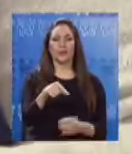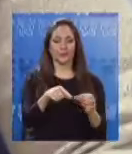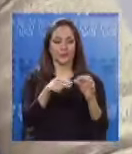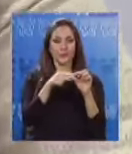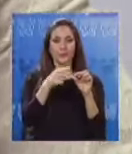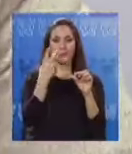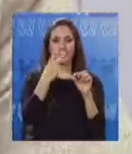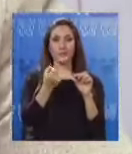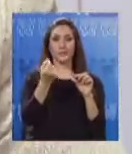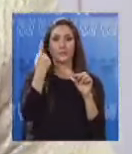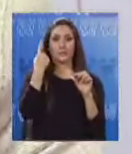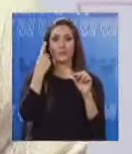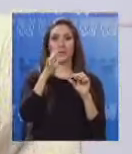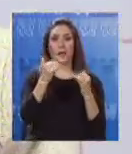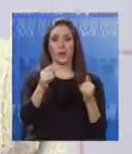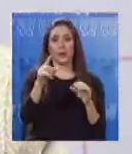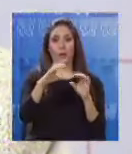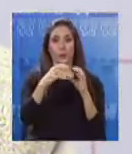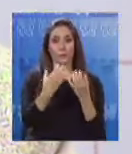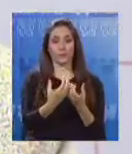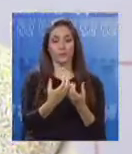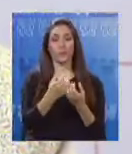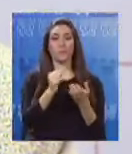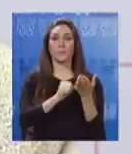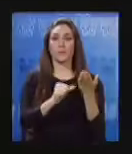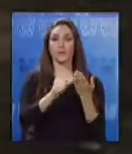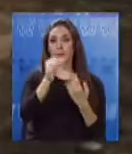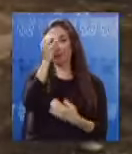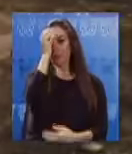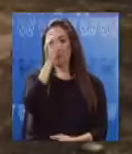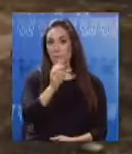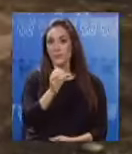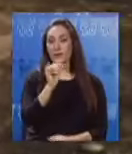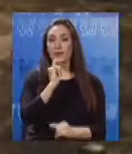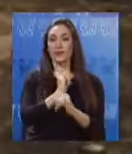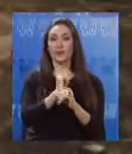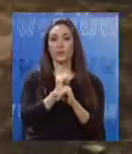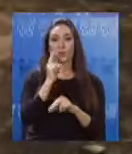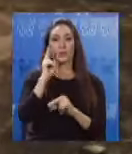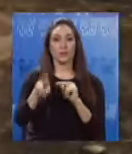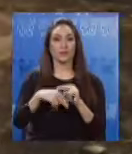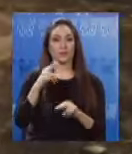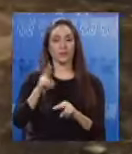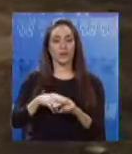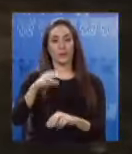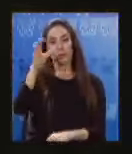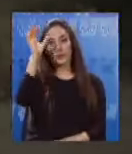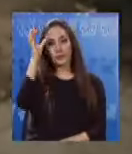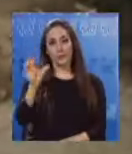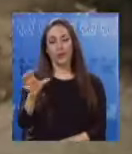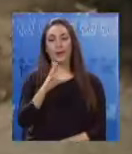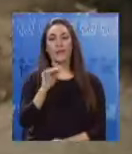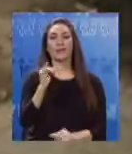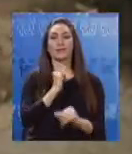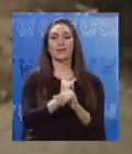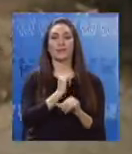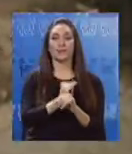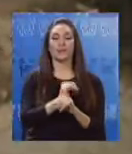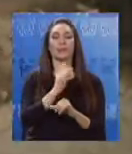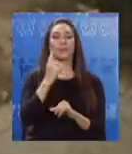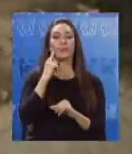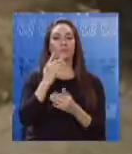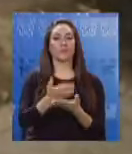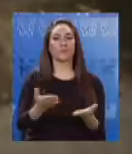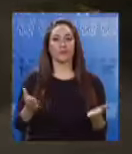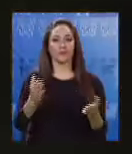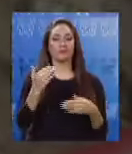de los hallazgos a un comité interinstitucional entre el Ministerio de Cultura, el Instituto Nacional de Patrimonio Cultural y el Instituto Metropolitano de Patrimonio